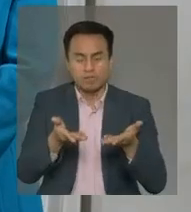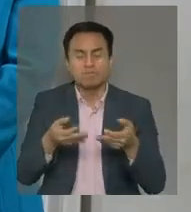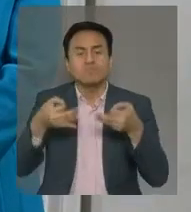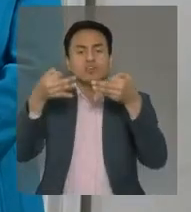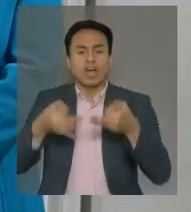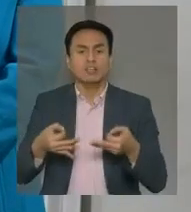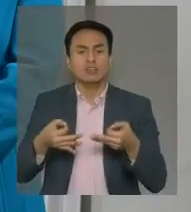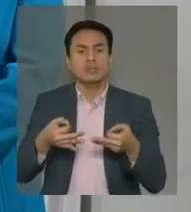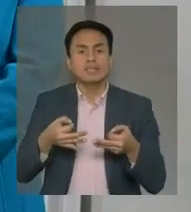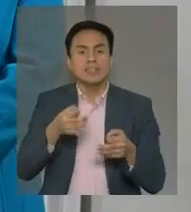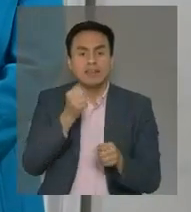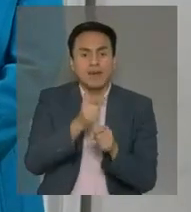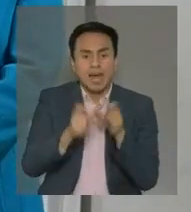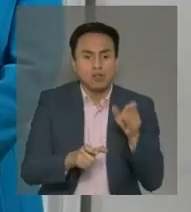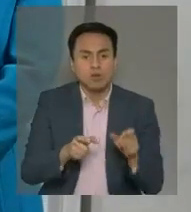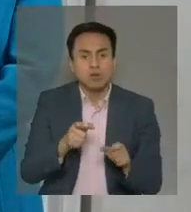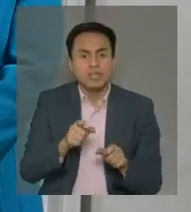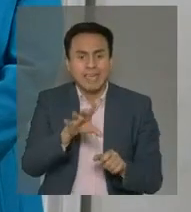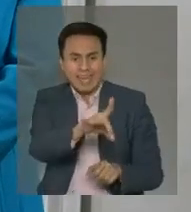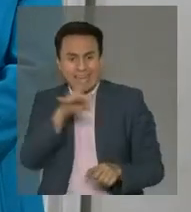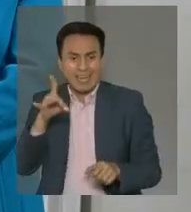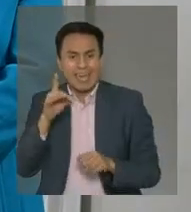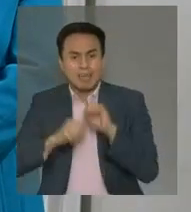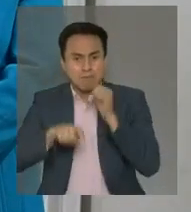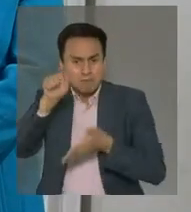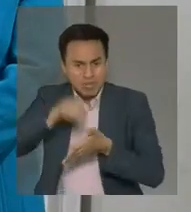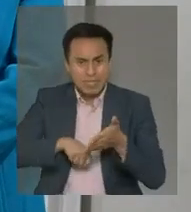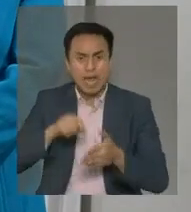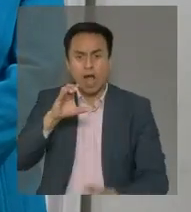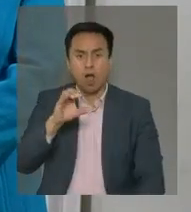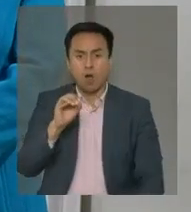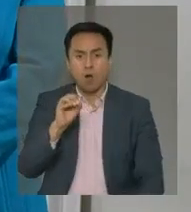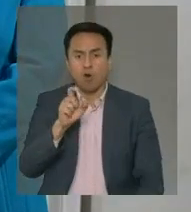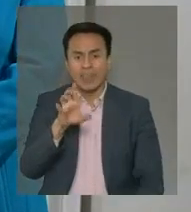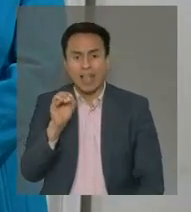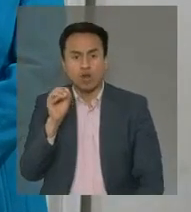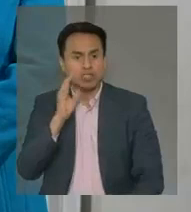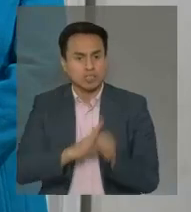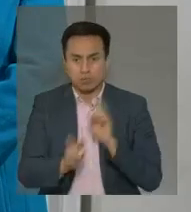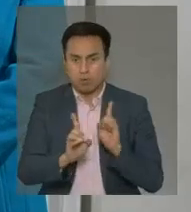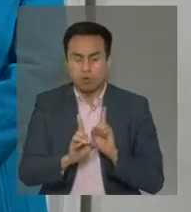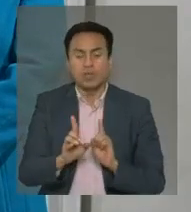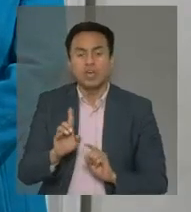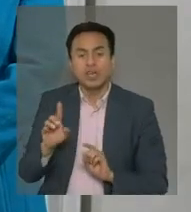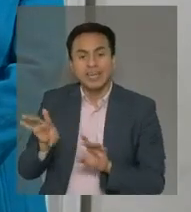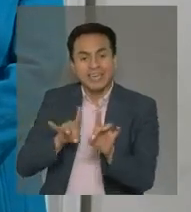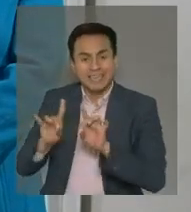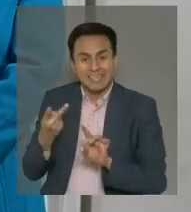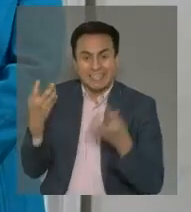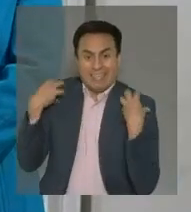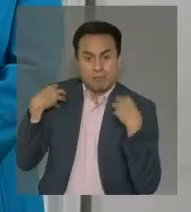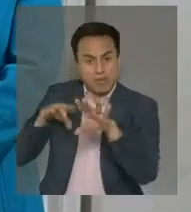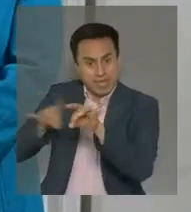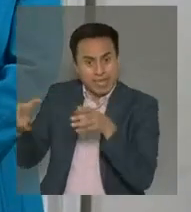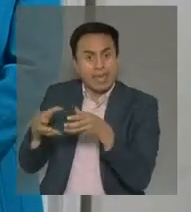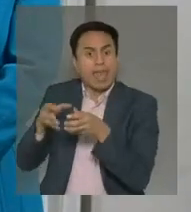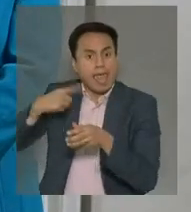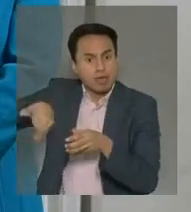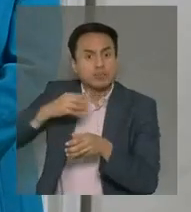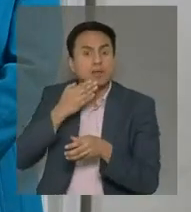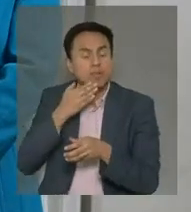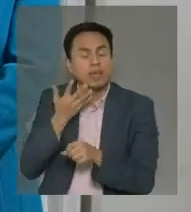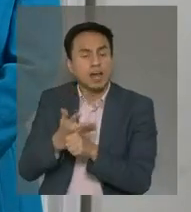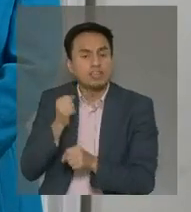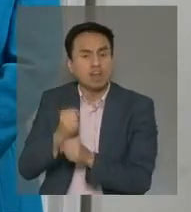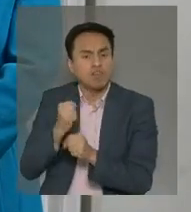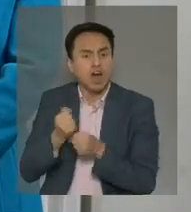ningún trabajador contratado por la empresa codelco se va a quedar sin trabajo y quiero sus contratistas que también son importantes van a tener